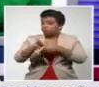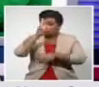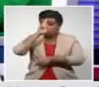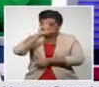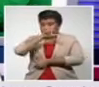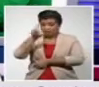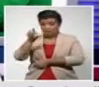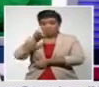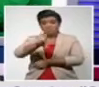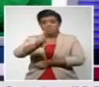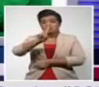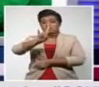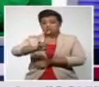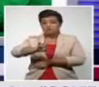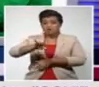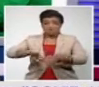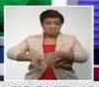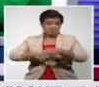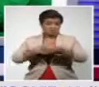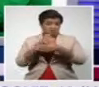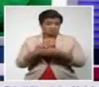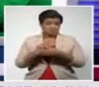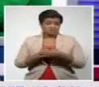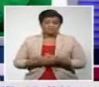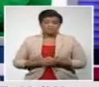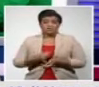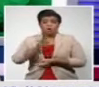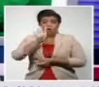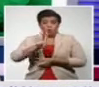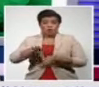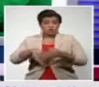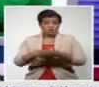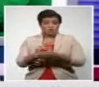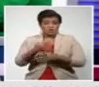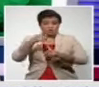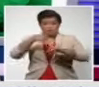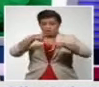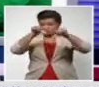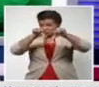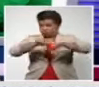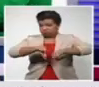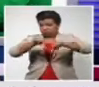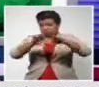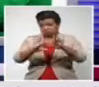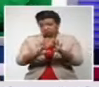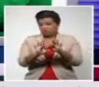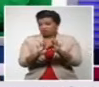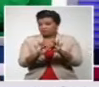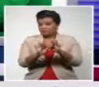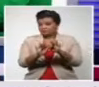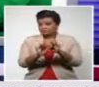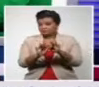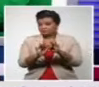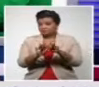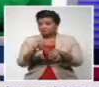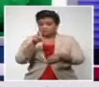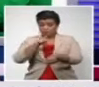días, 4 de ellos en terapia intensiva. En un momento